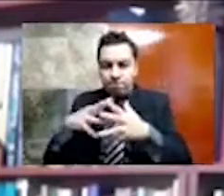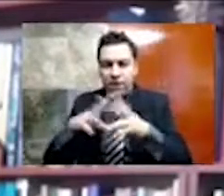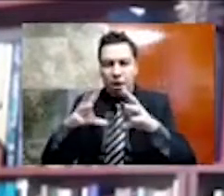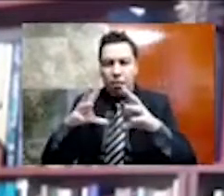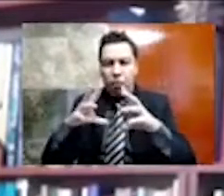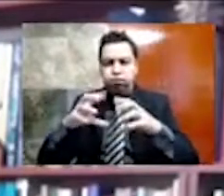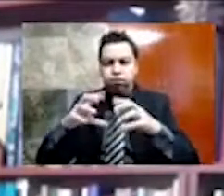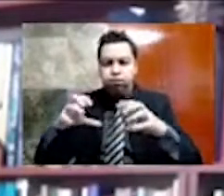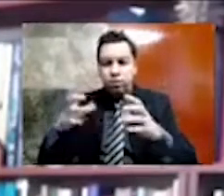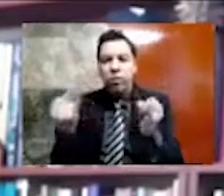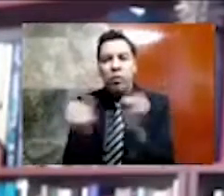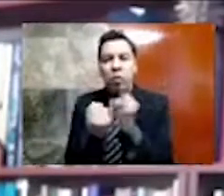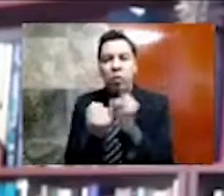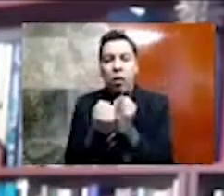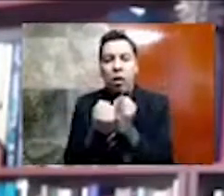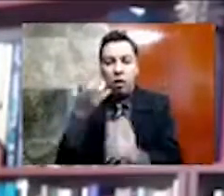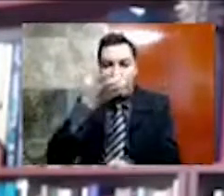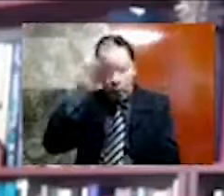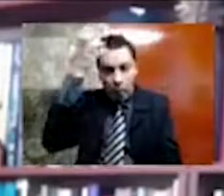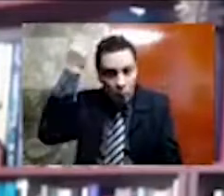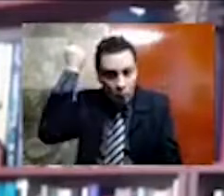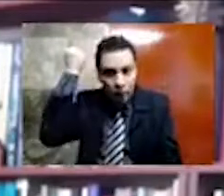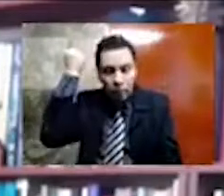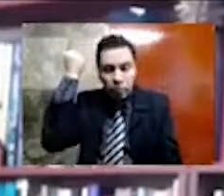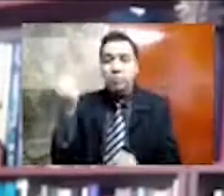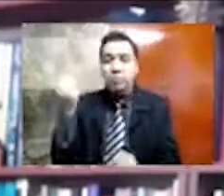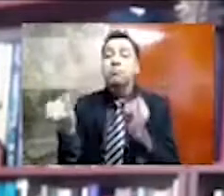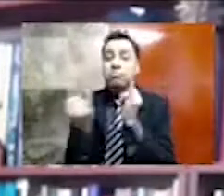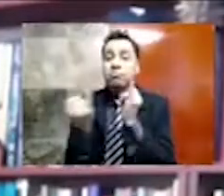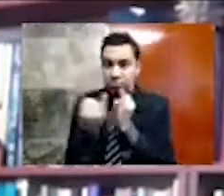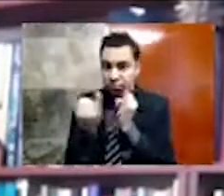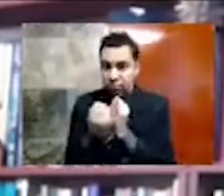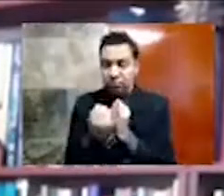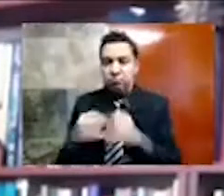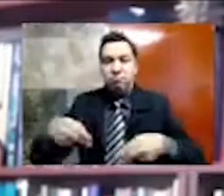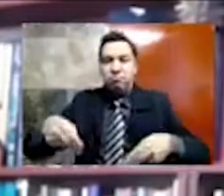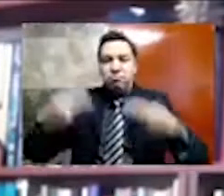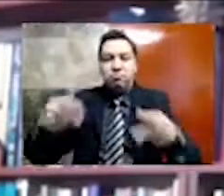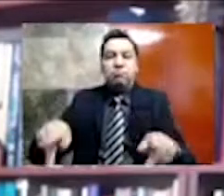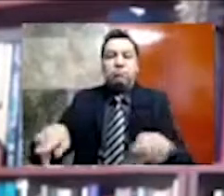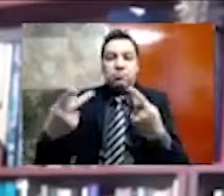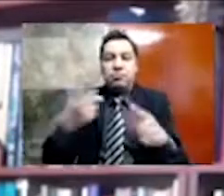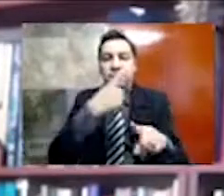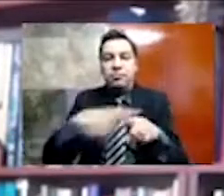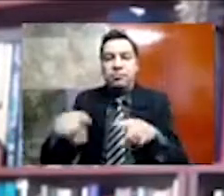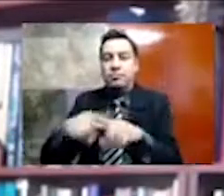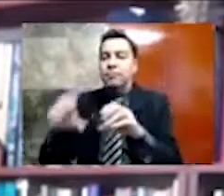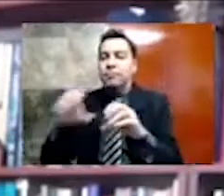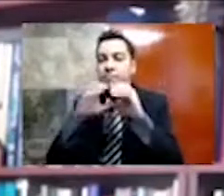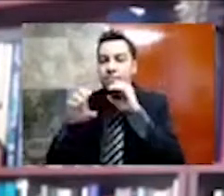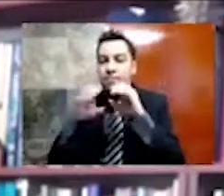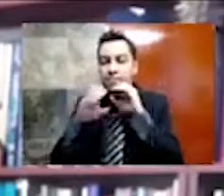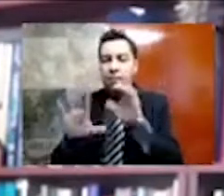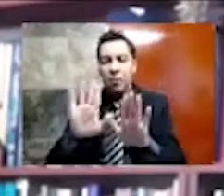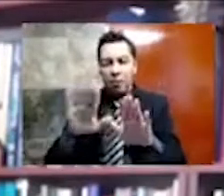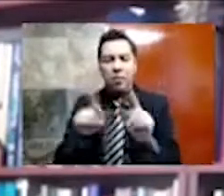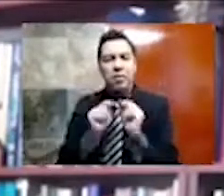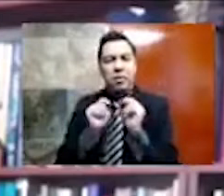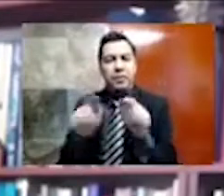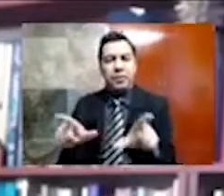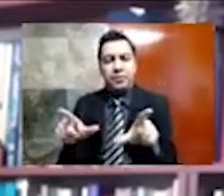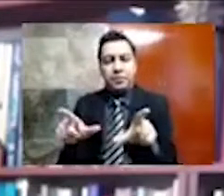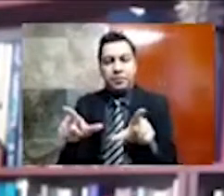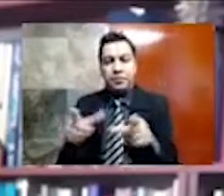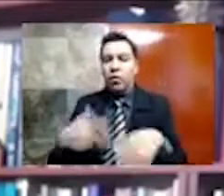Morelos. Es toda esa comunicación. Y por el otro lado, pues la comunicación cortada con Tlaxcala, que estaba